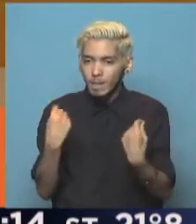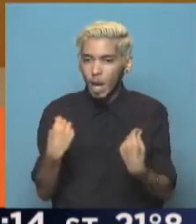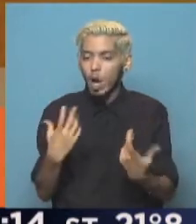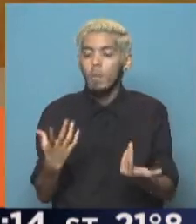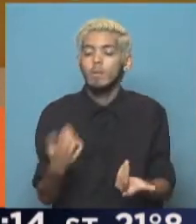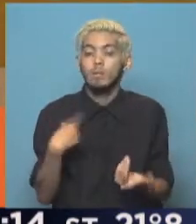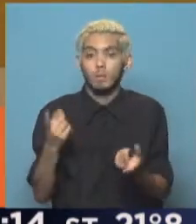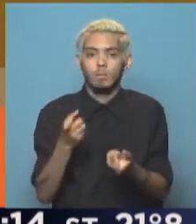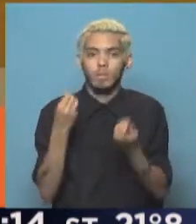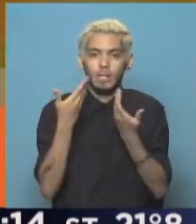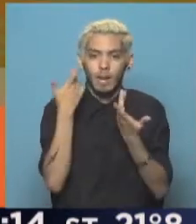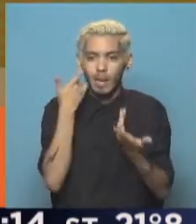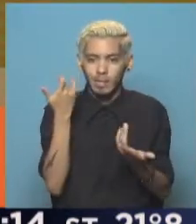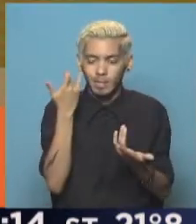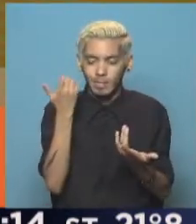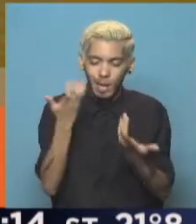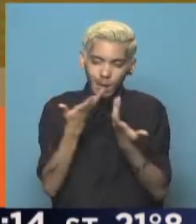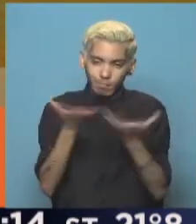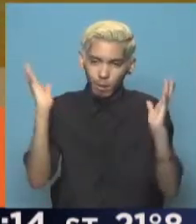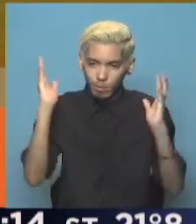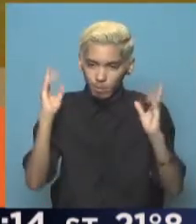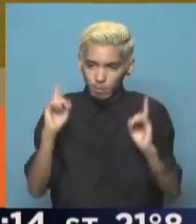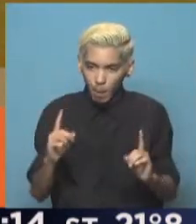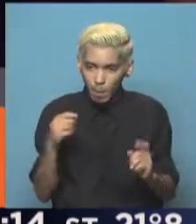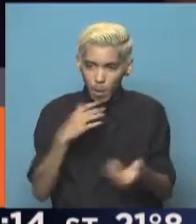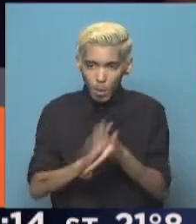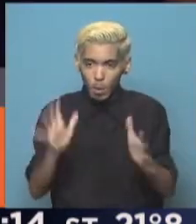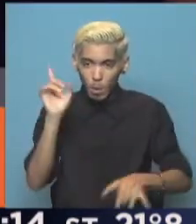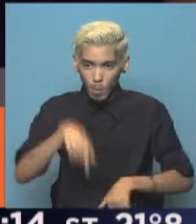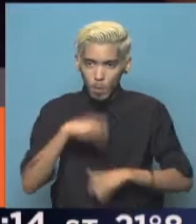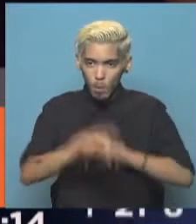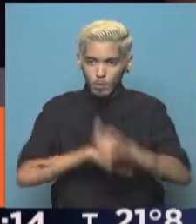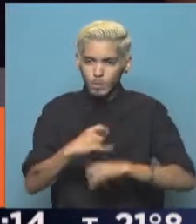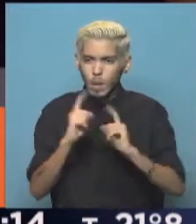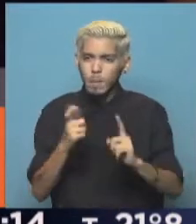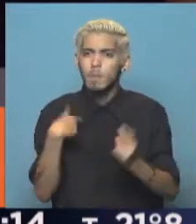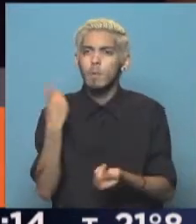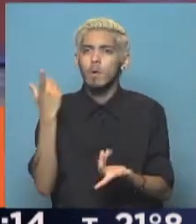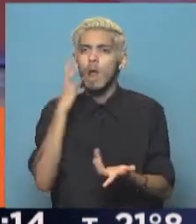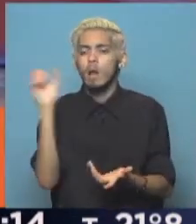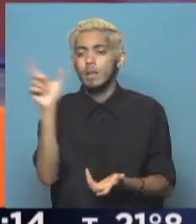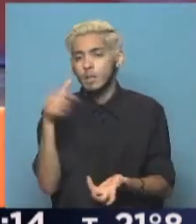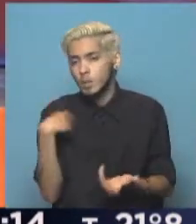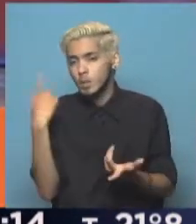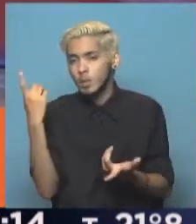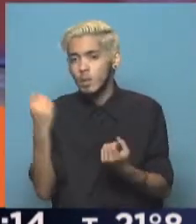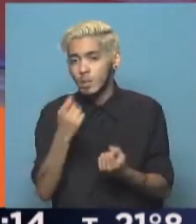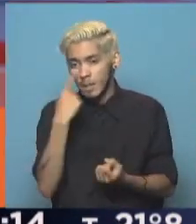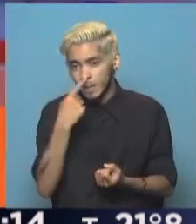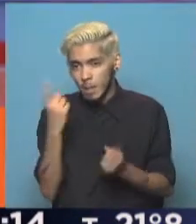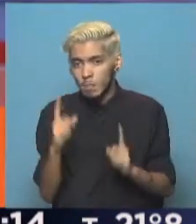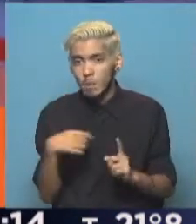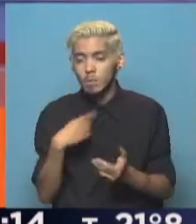ya hemos lanzado que ya está disponible por eso venimos a contar la van a tener un crédito que es un reto muy interesante a una tasa de interés del 12 por ciento